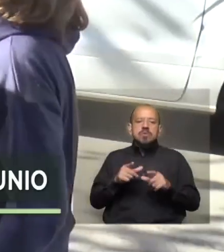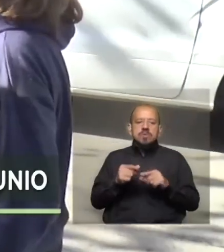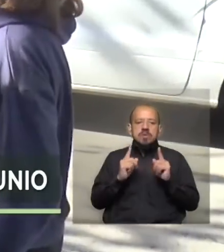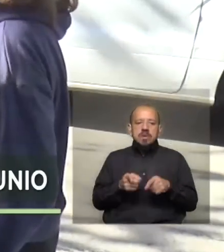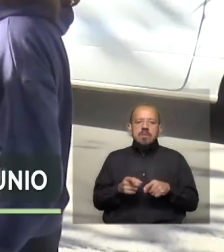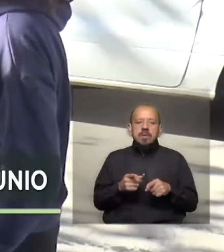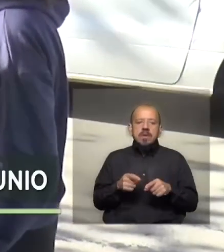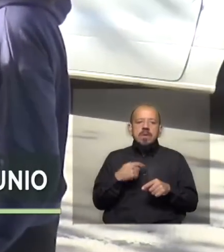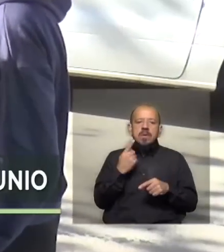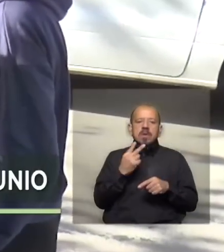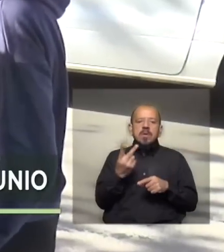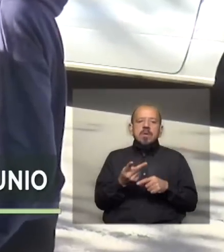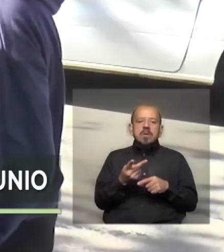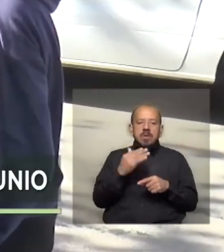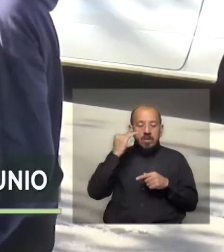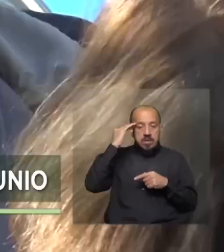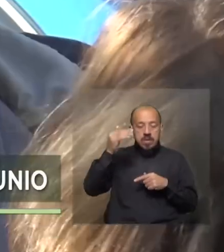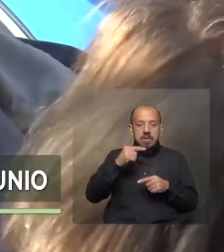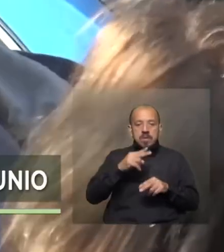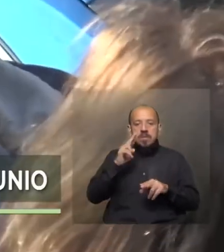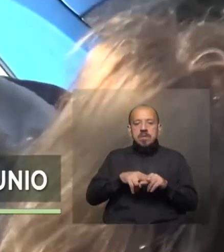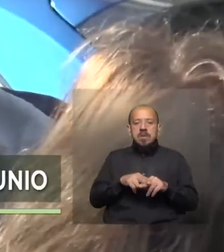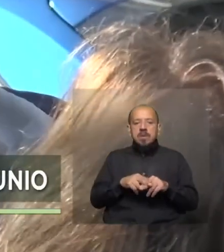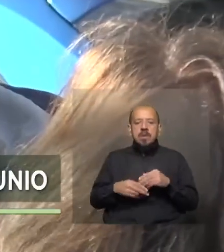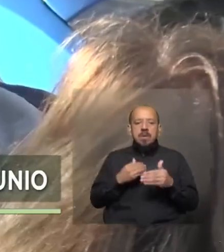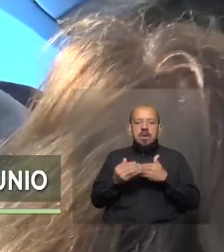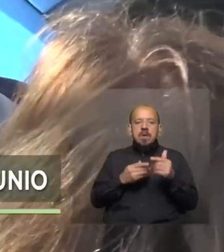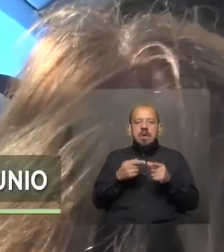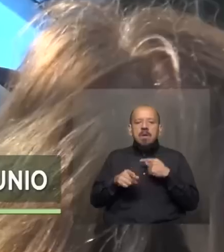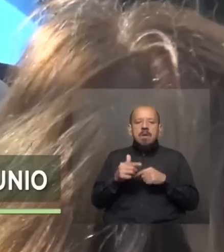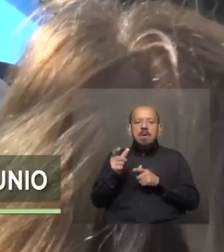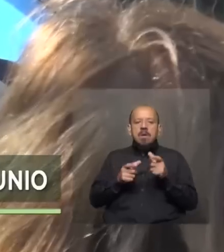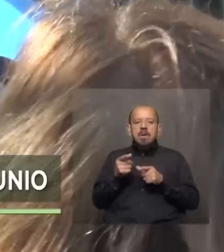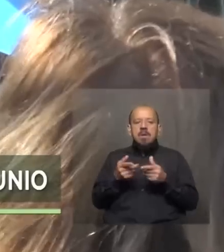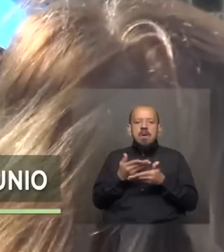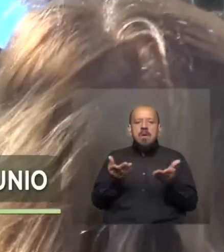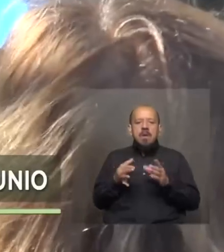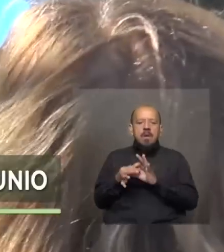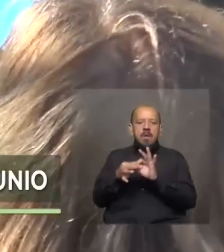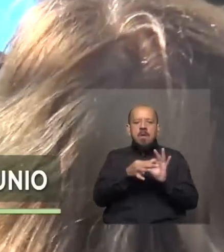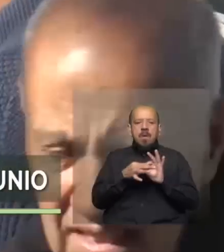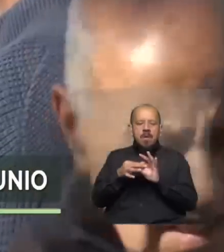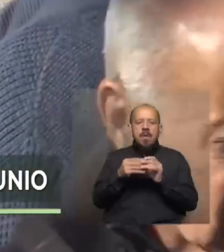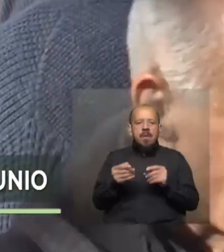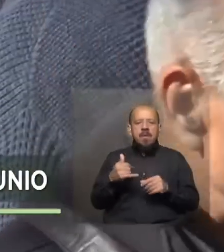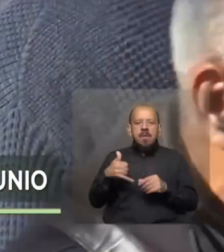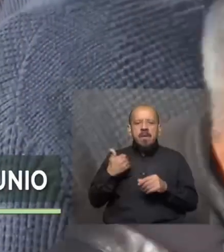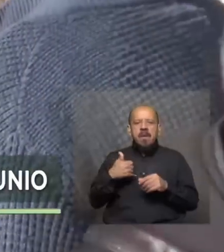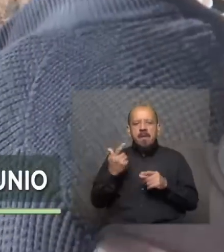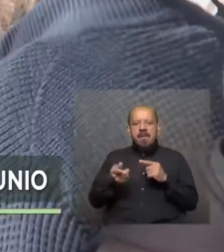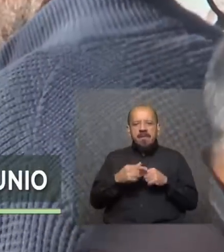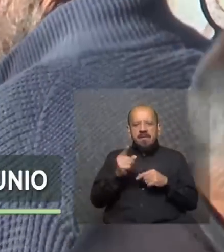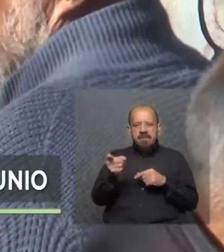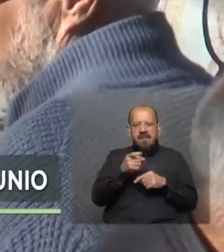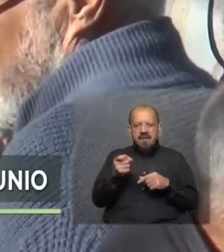imputados otros dos militares que fallecieron durante el proceso las víctimas integrantes de La Unión de la juventud comunista tenían entre